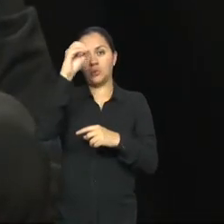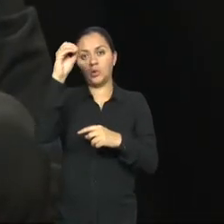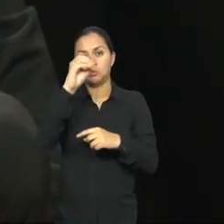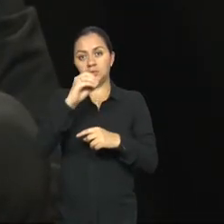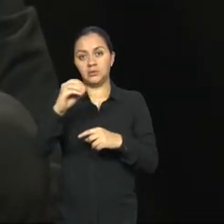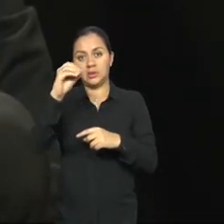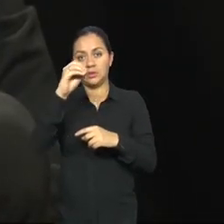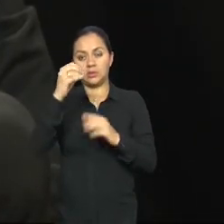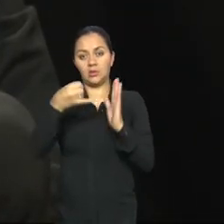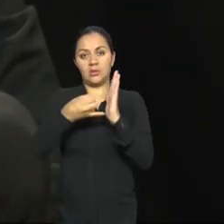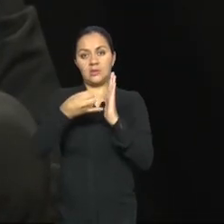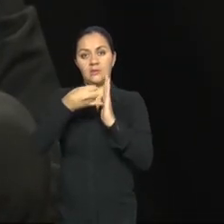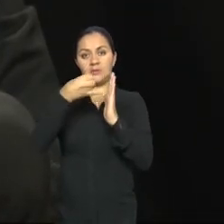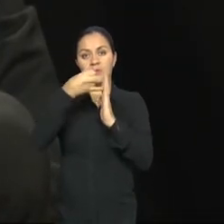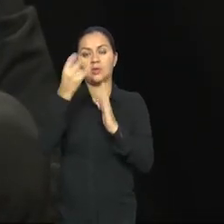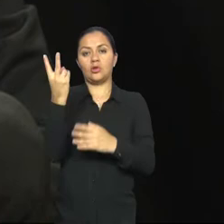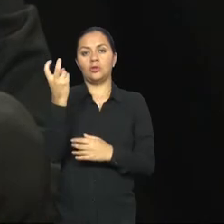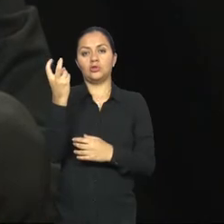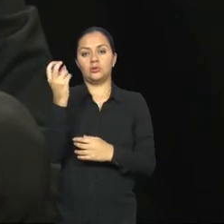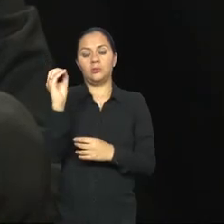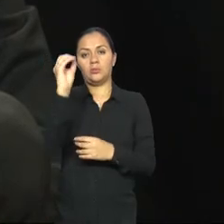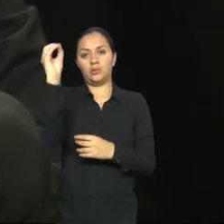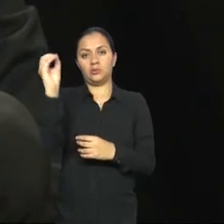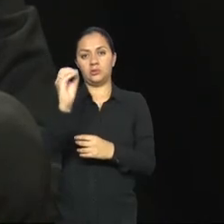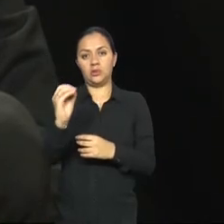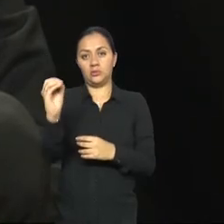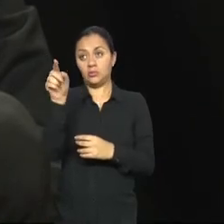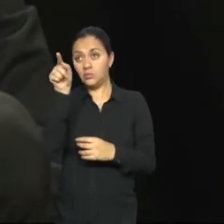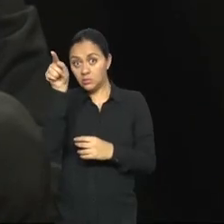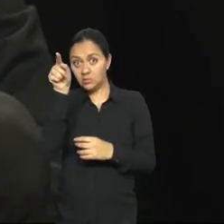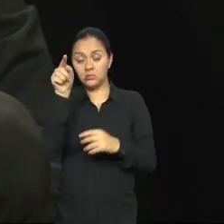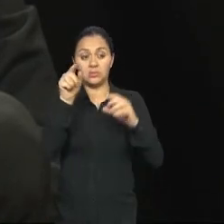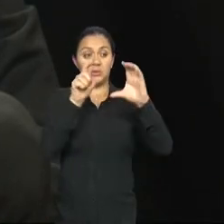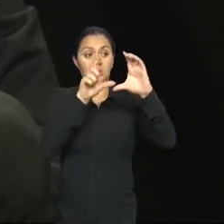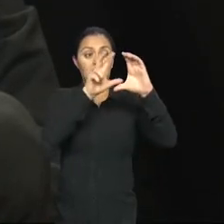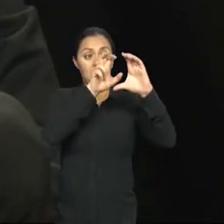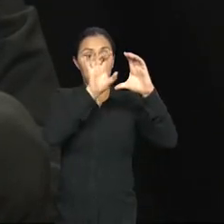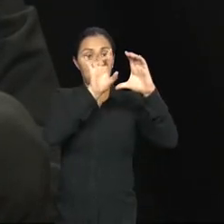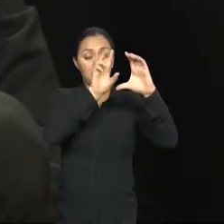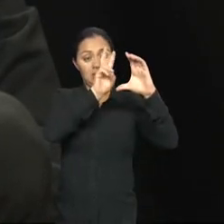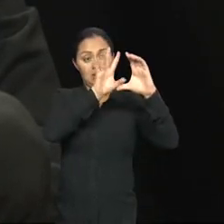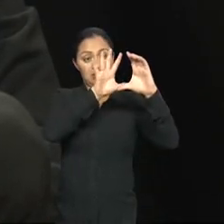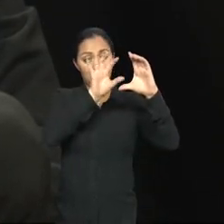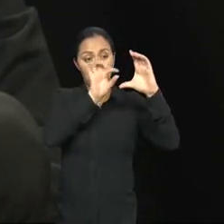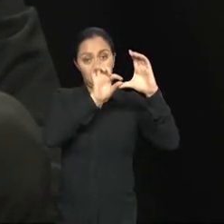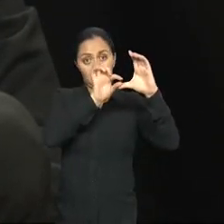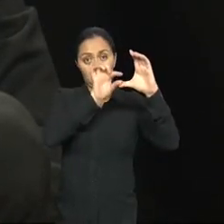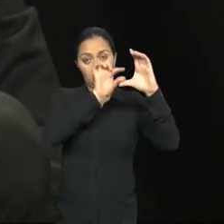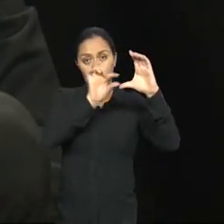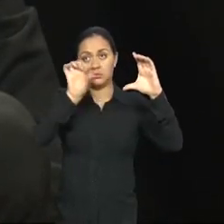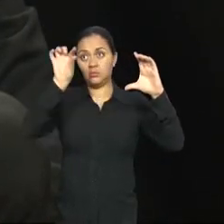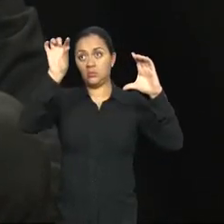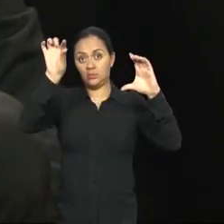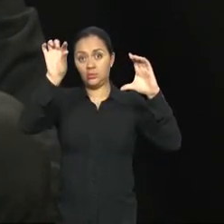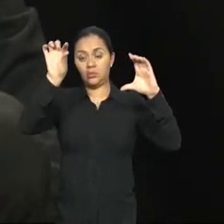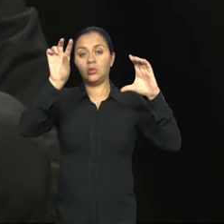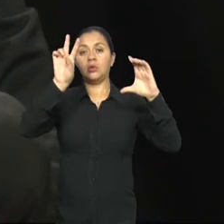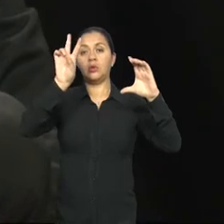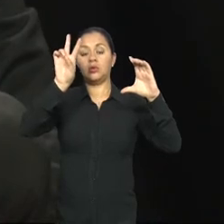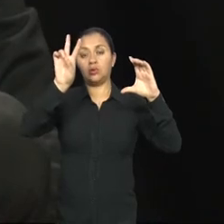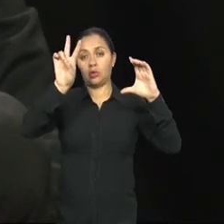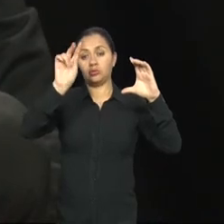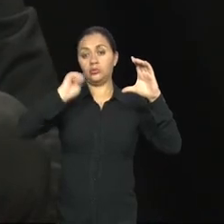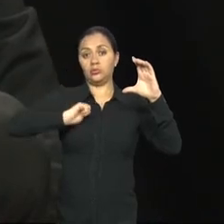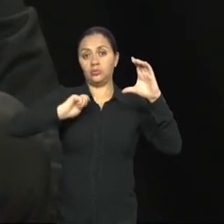IVA. Por el punto 12. Exacto, en este caso. Esto nos va a dar $90. 375, si son dos salarios